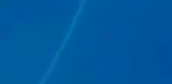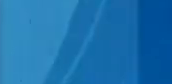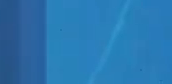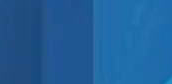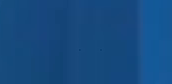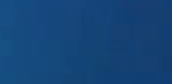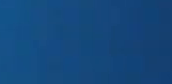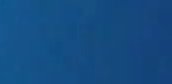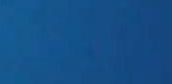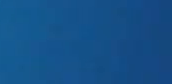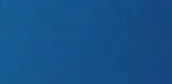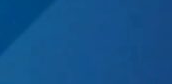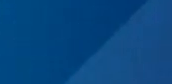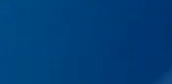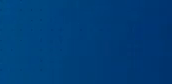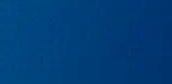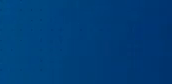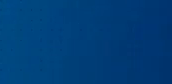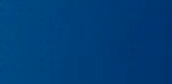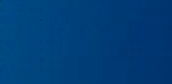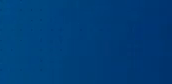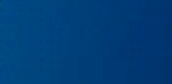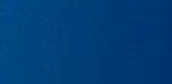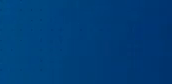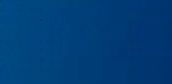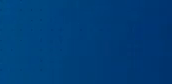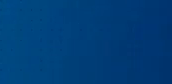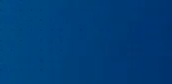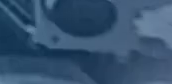RTVC Noticias, emisión fin de semana.